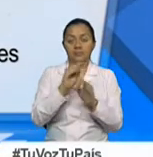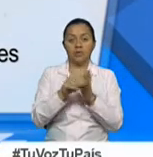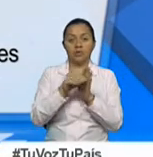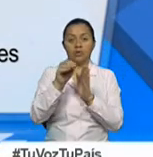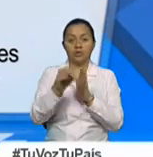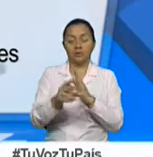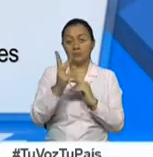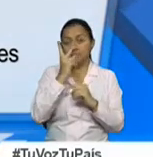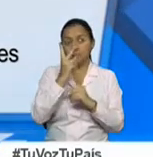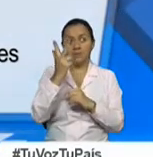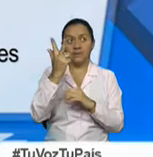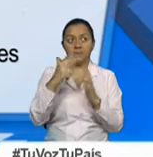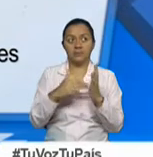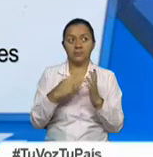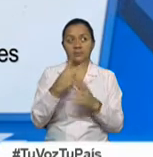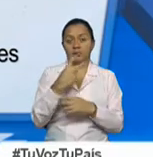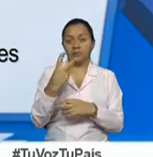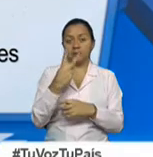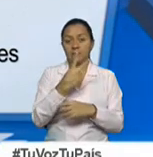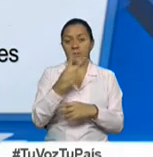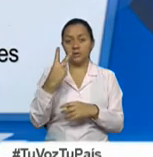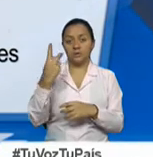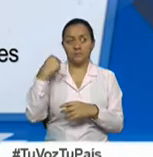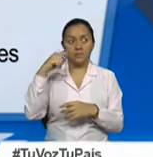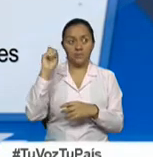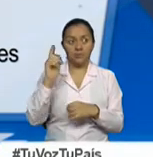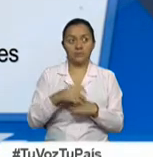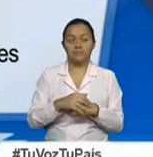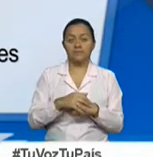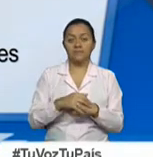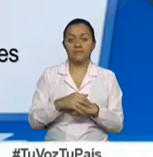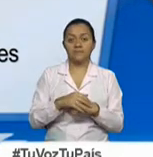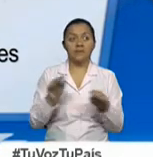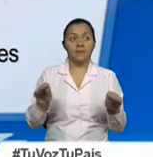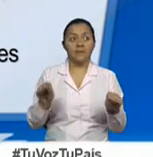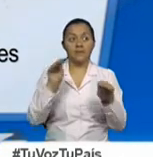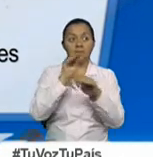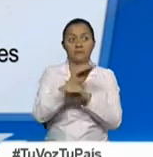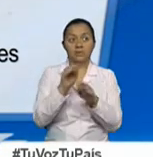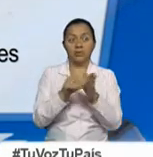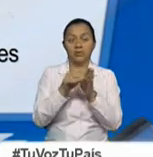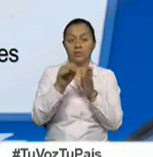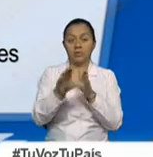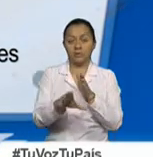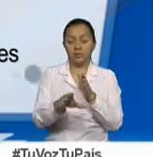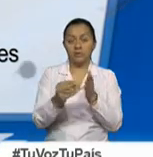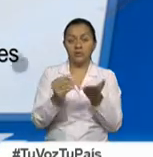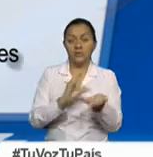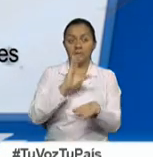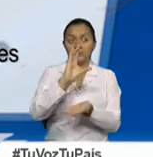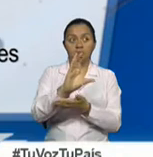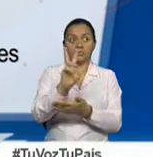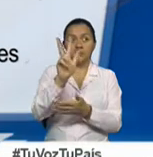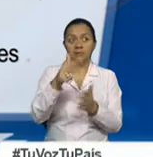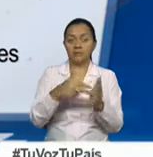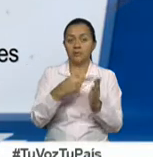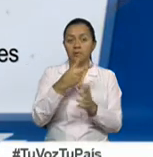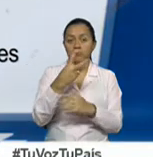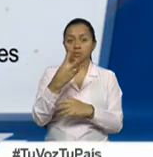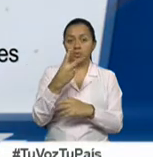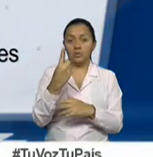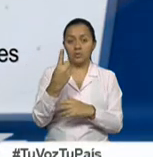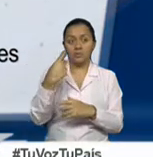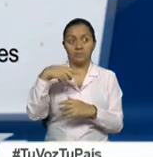corrientes 3.222 millones de dólares, transferencias y donaciones de capital e inversiones 3.241